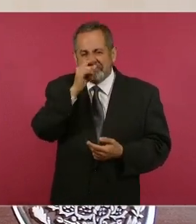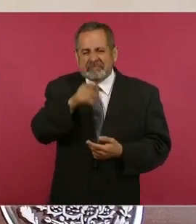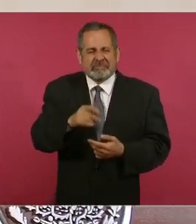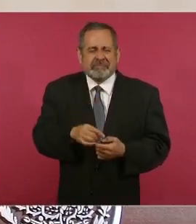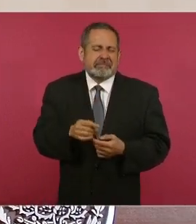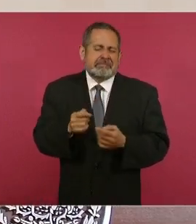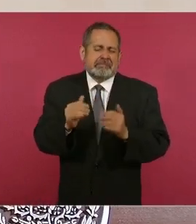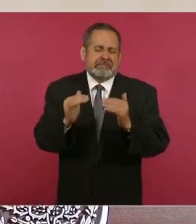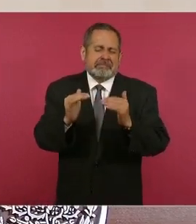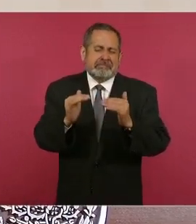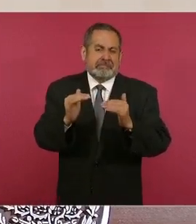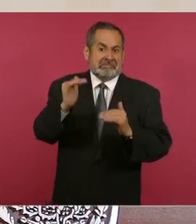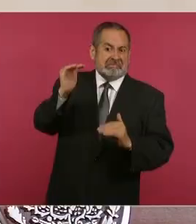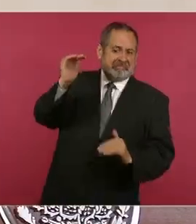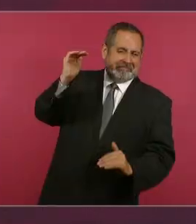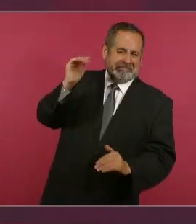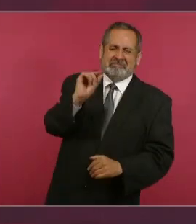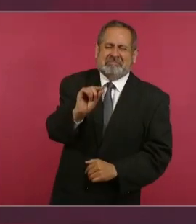casi